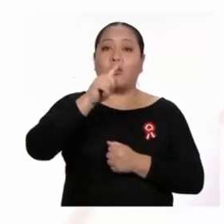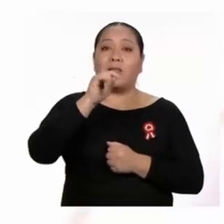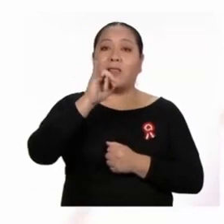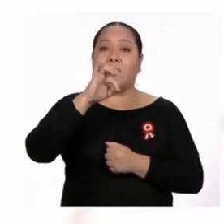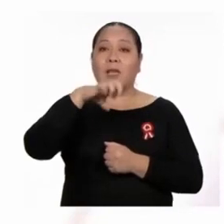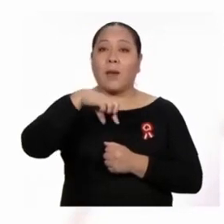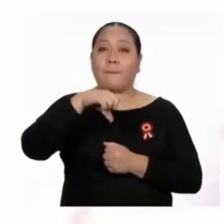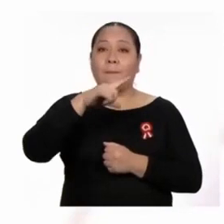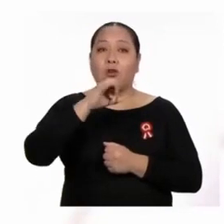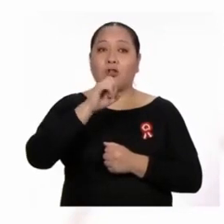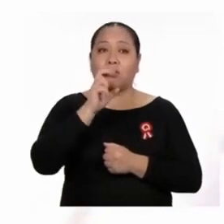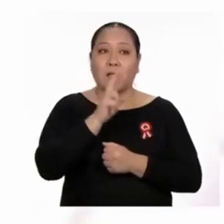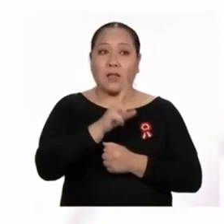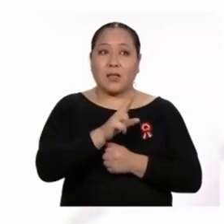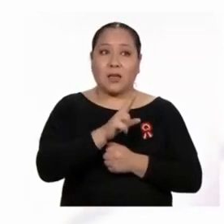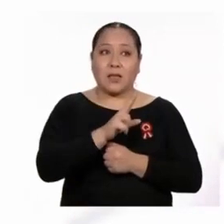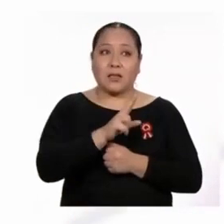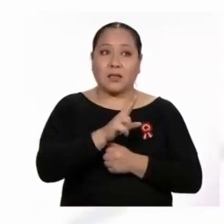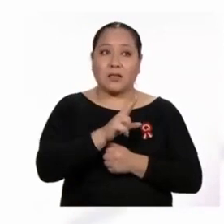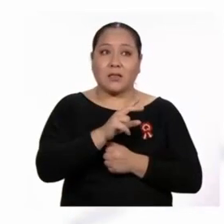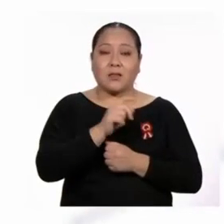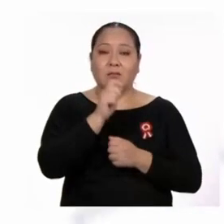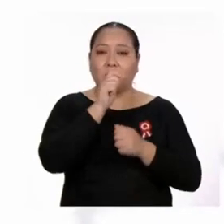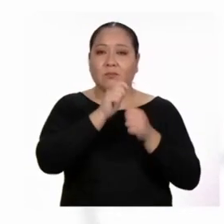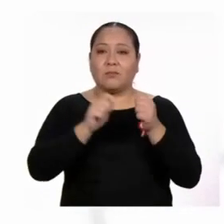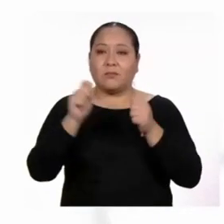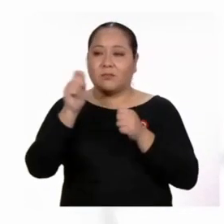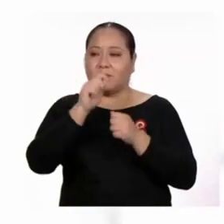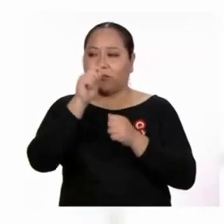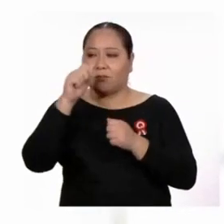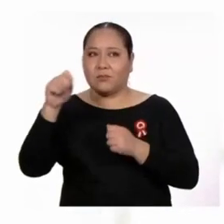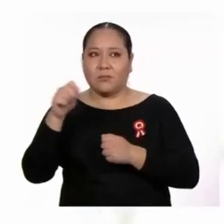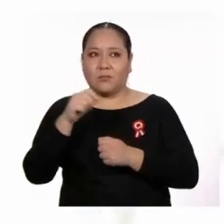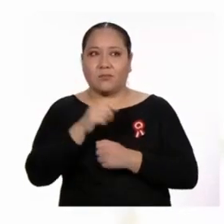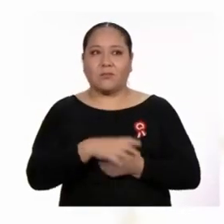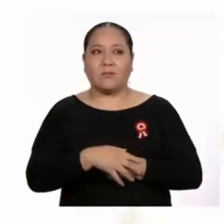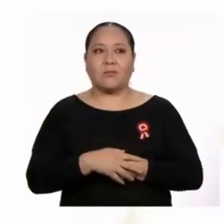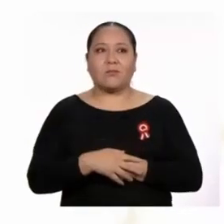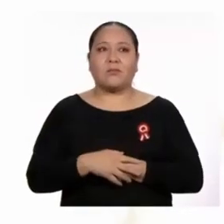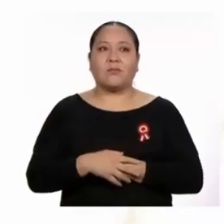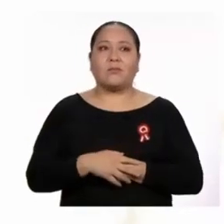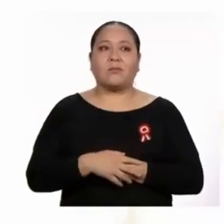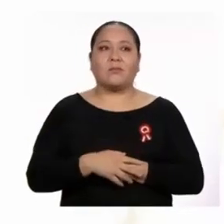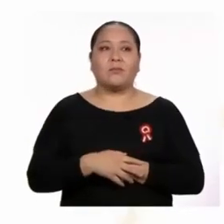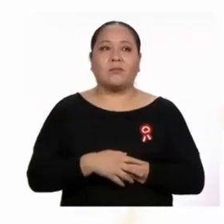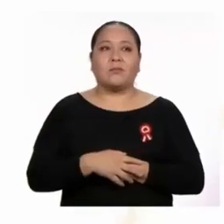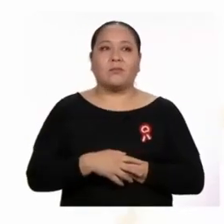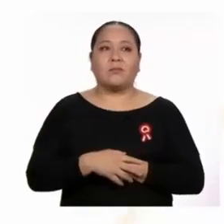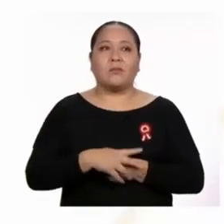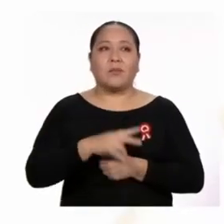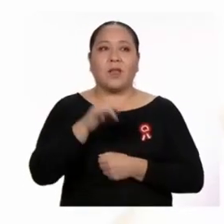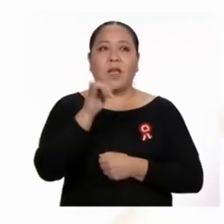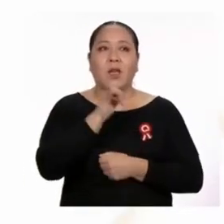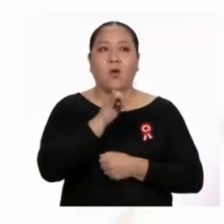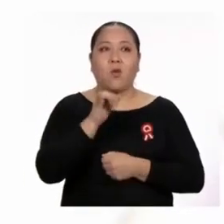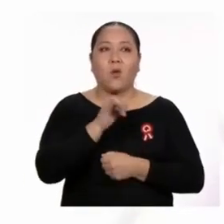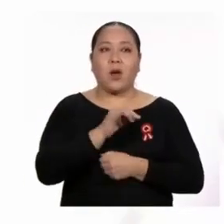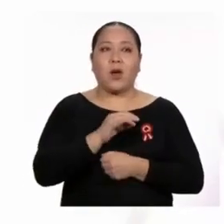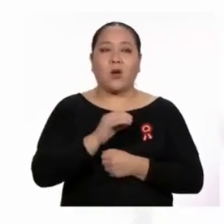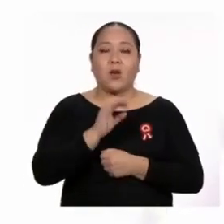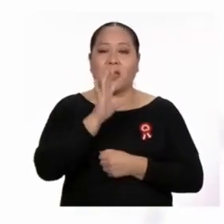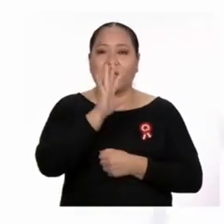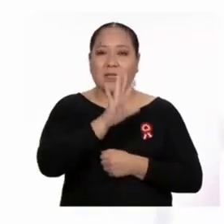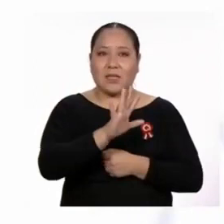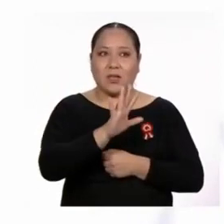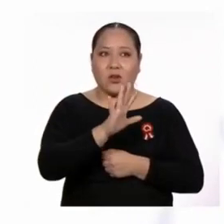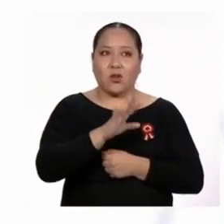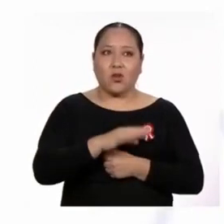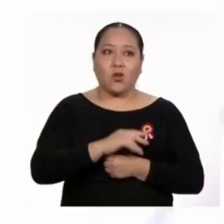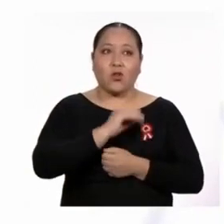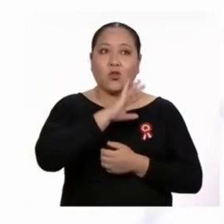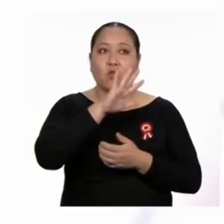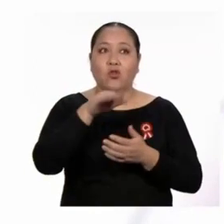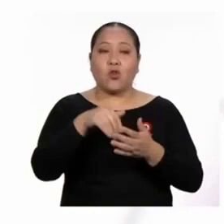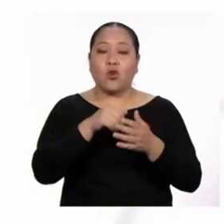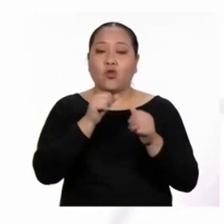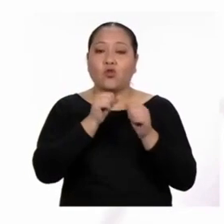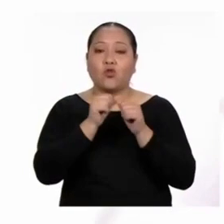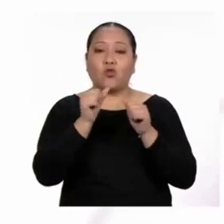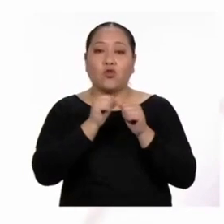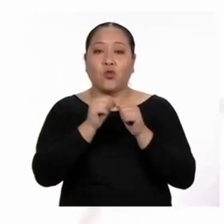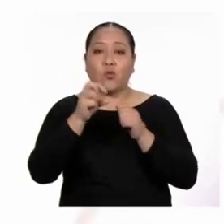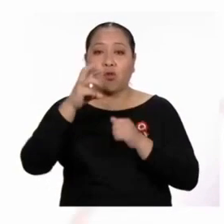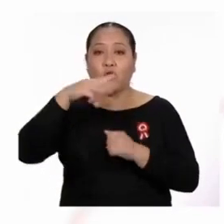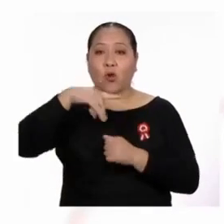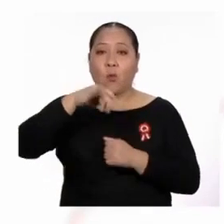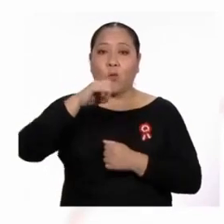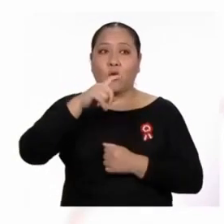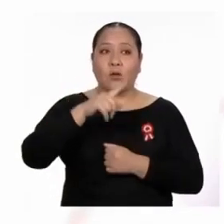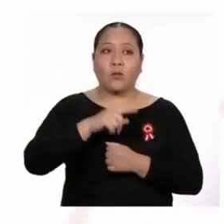compuestos, excepto el 3, que es un número primo. Pasa lo mismo con el 5. Todos sus múltiplos